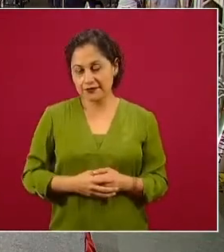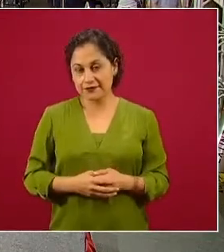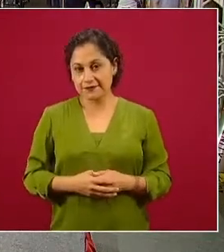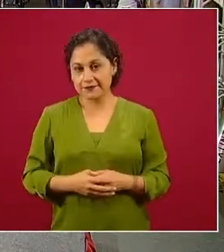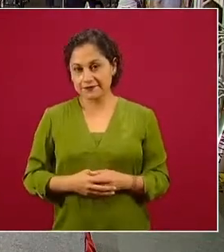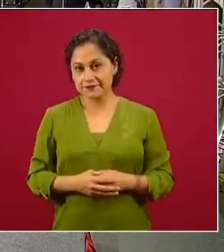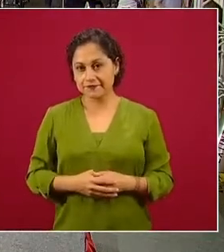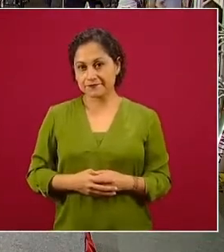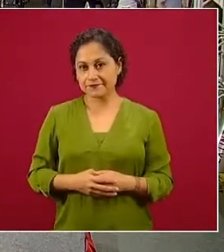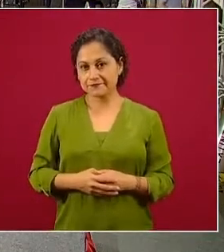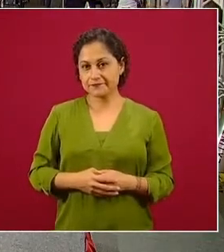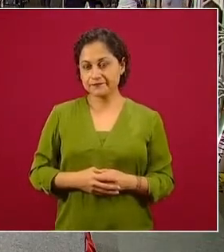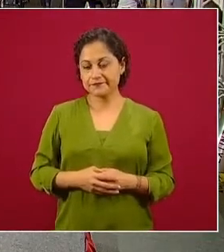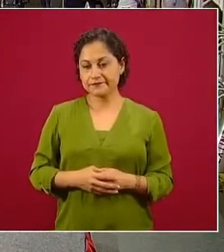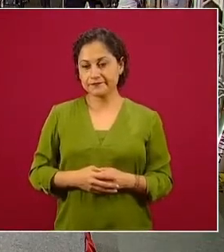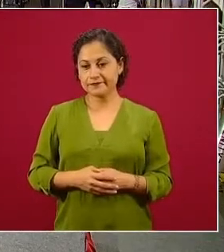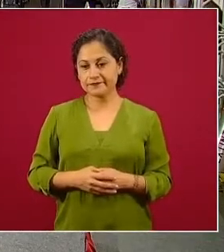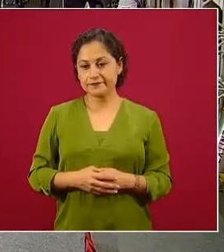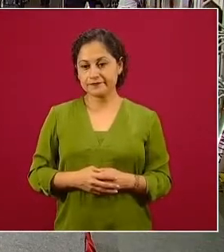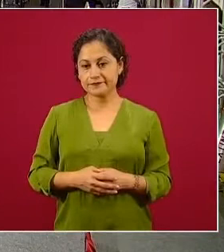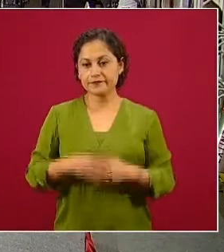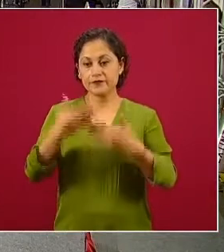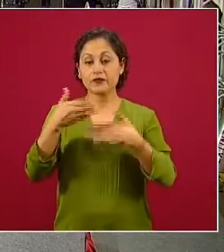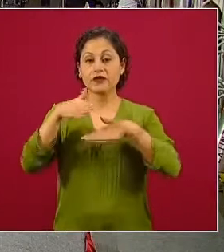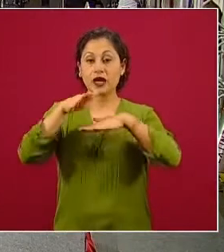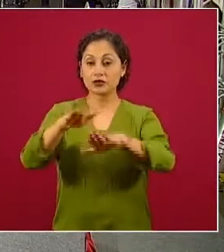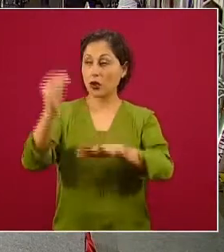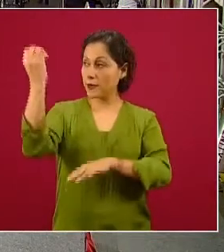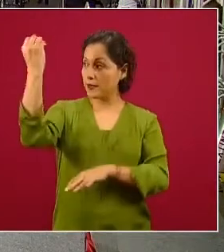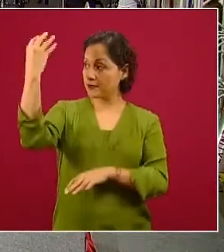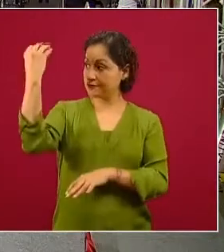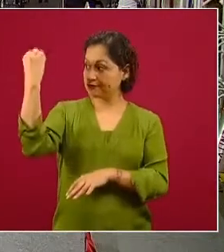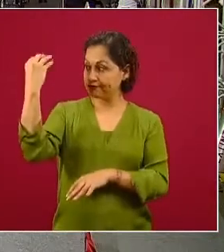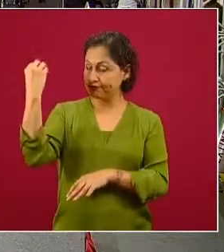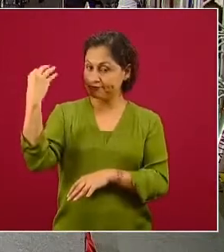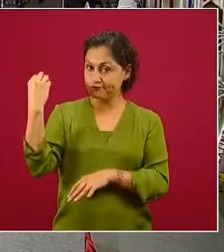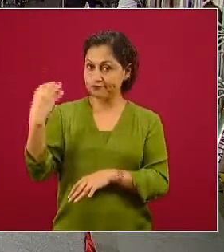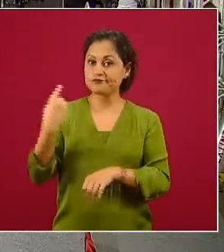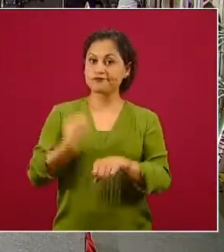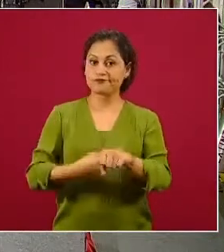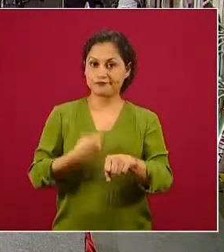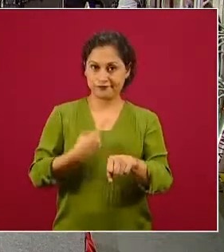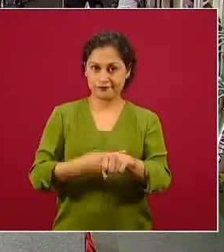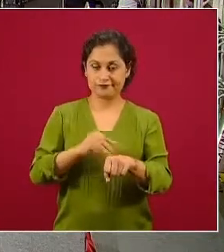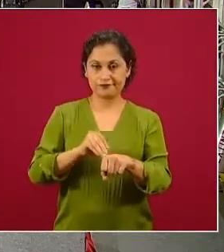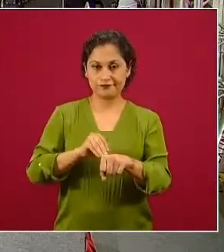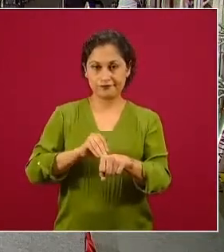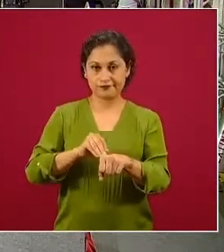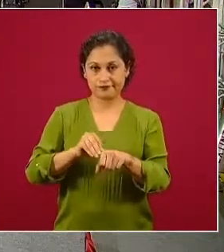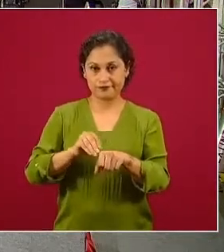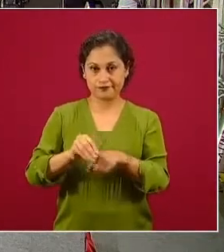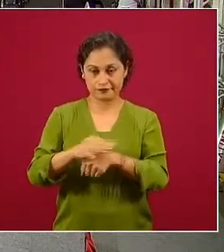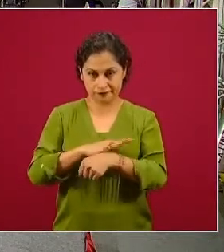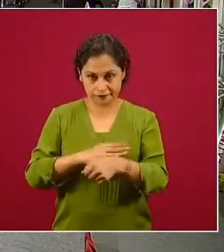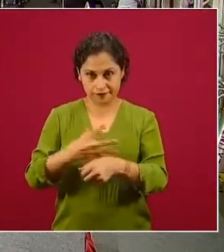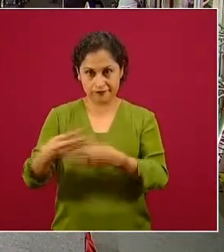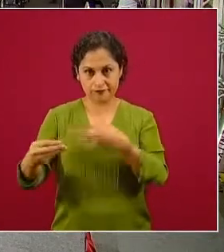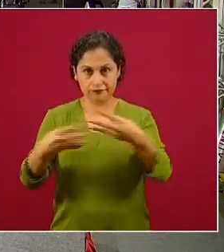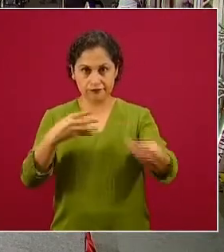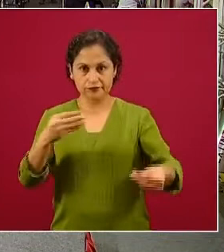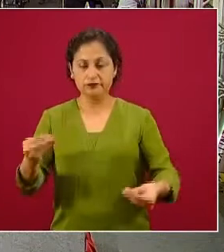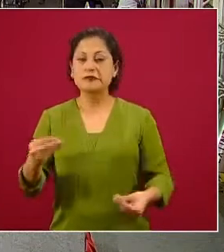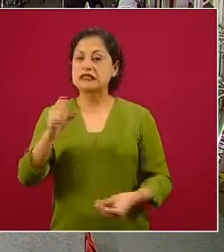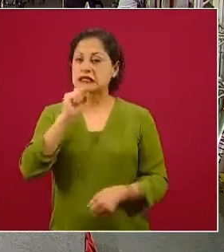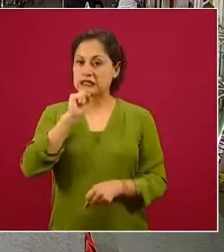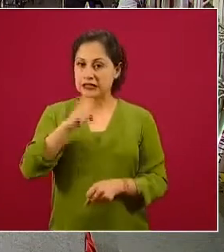A propósito de la elaboración del semáforo epidemiológico y de la ocasión en la que por